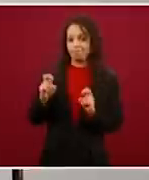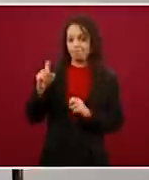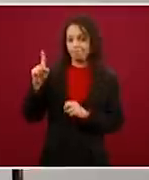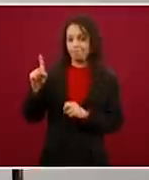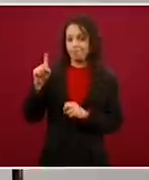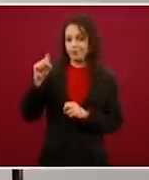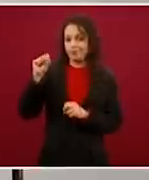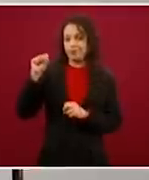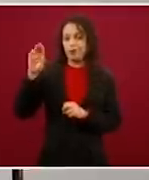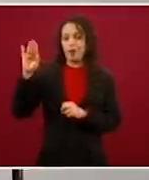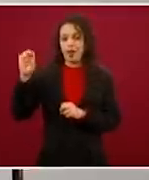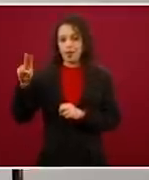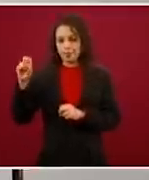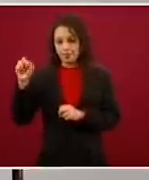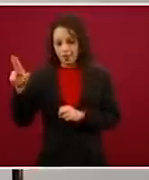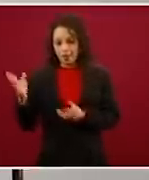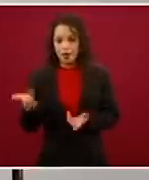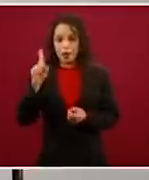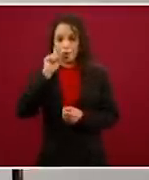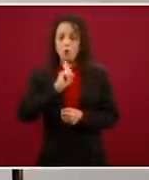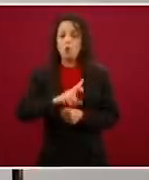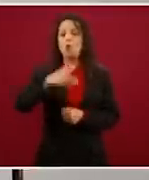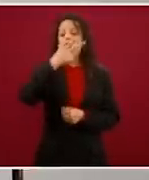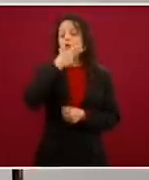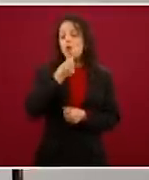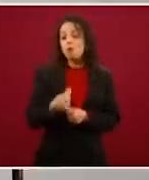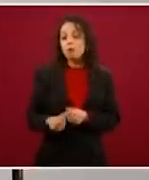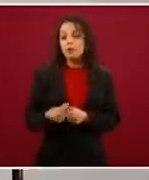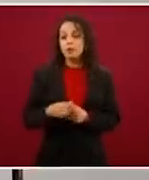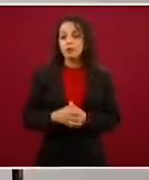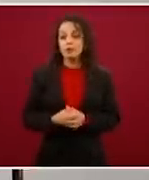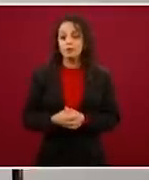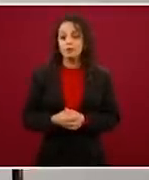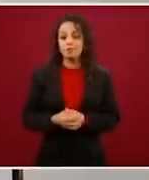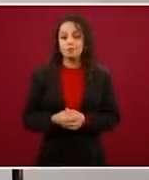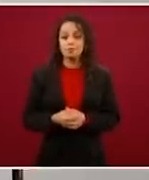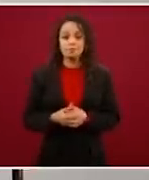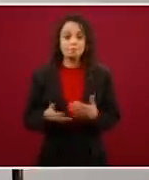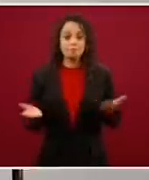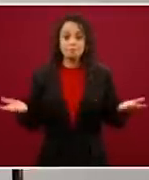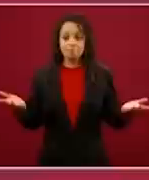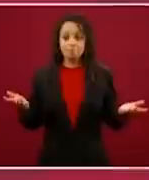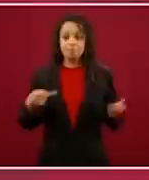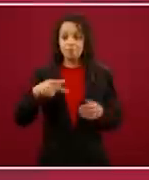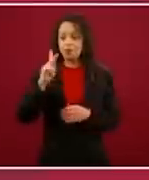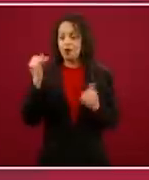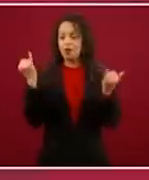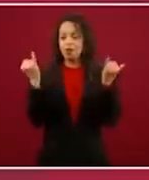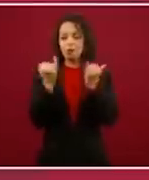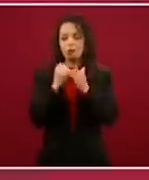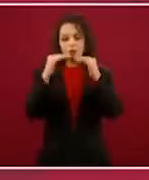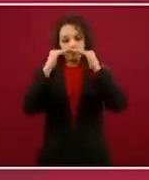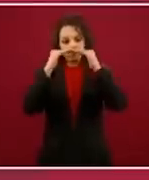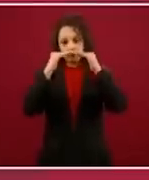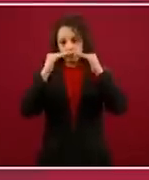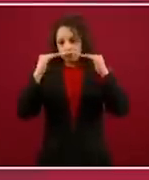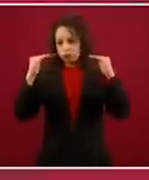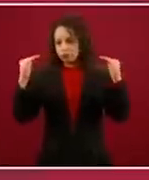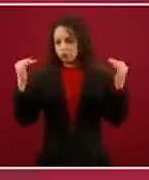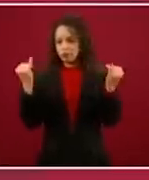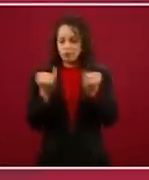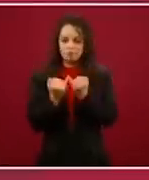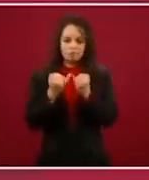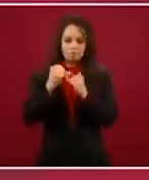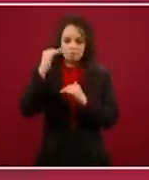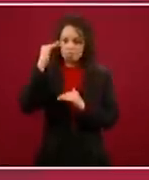para mujeres y hombres, pero en igualdad de